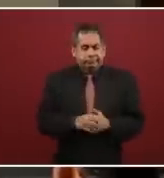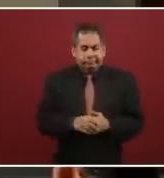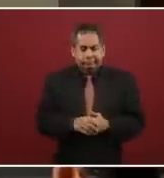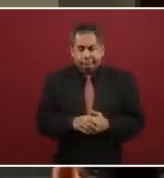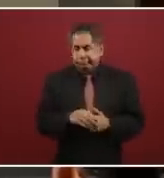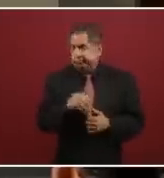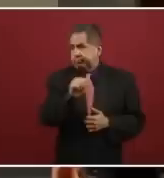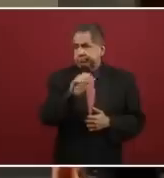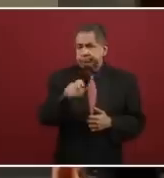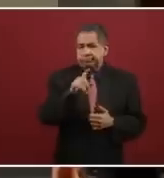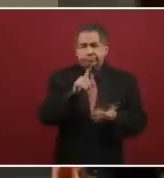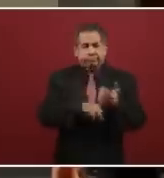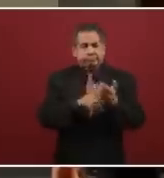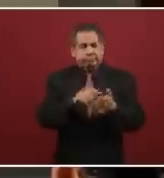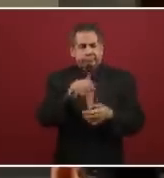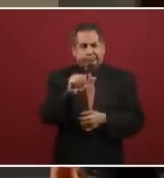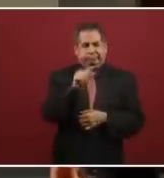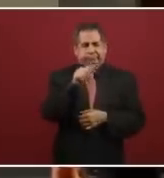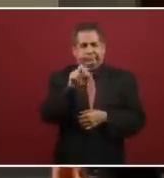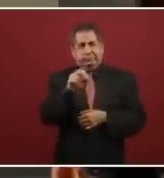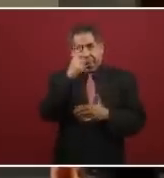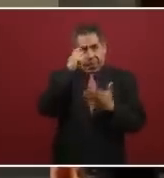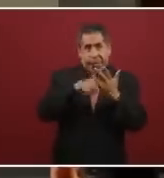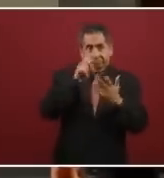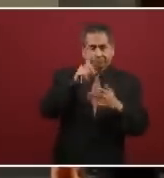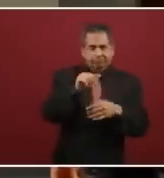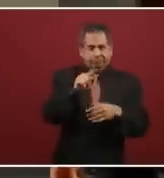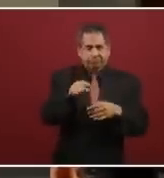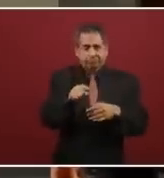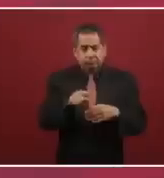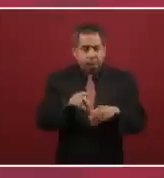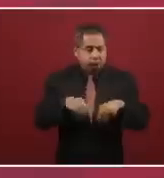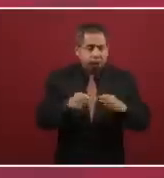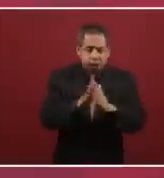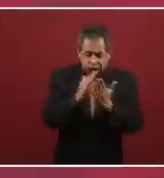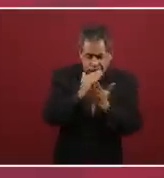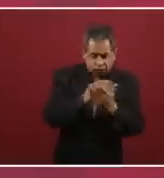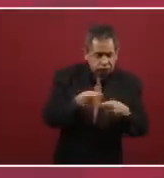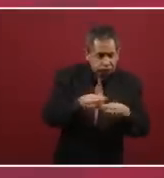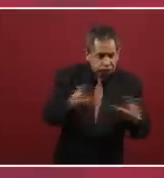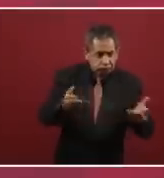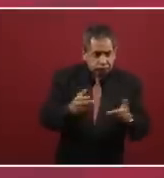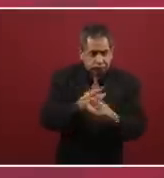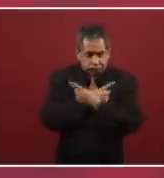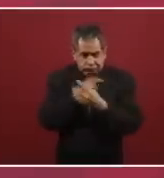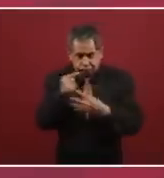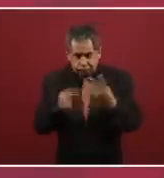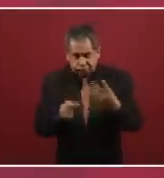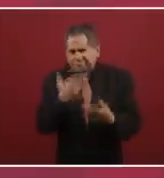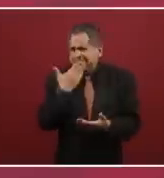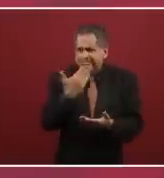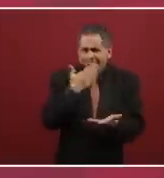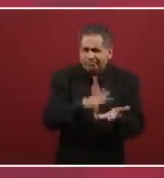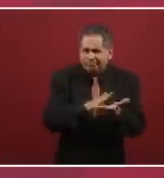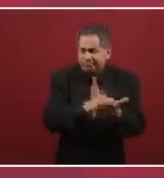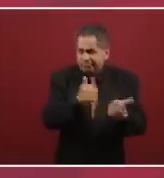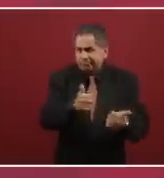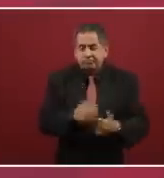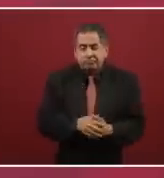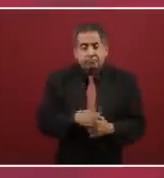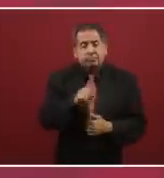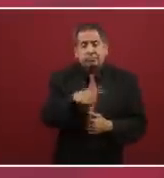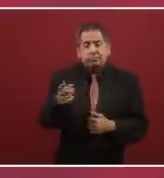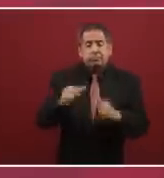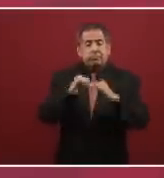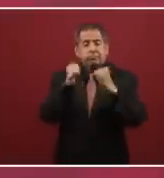de Ateos se fortalecen valores, lo celebro. Si en la Asociación